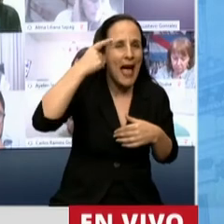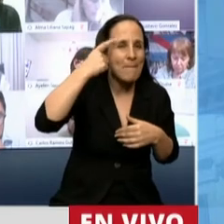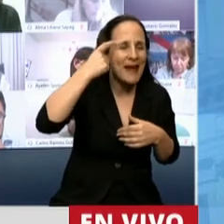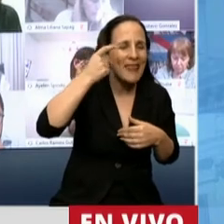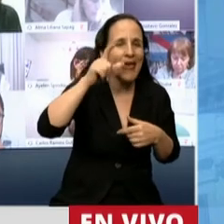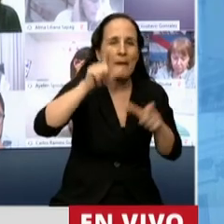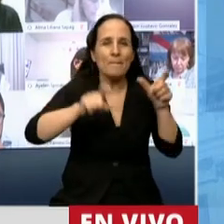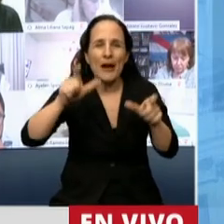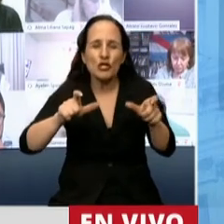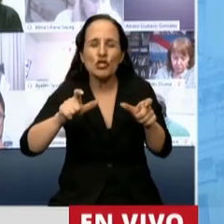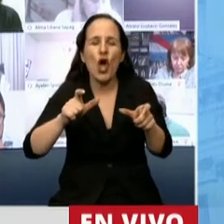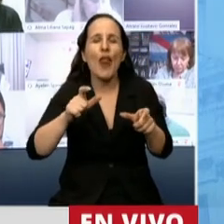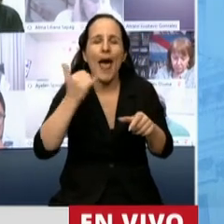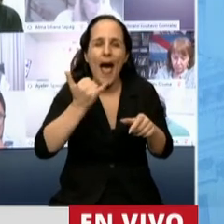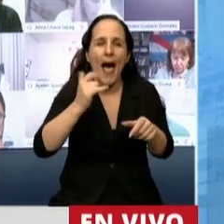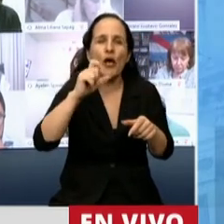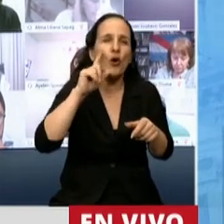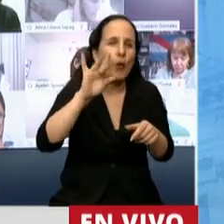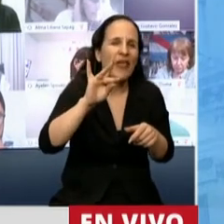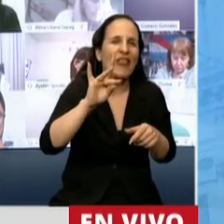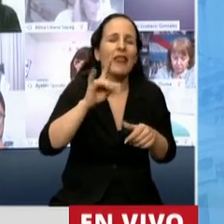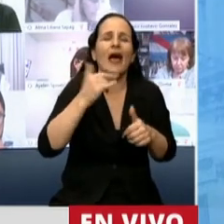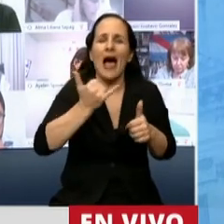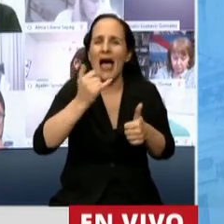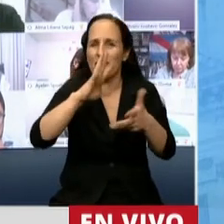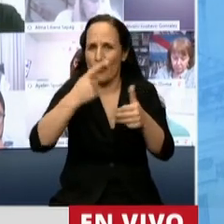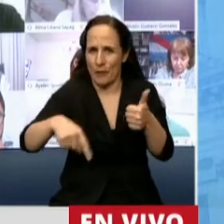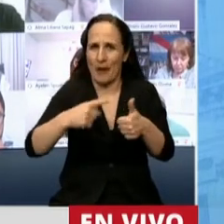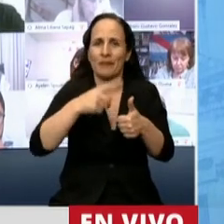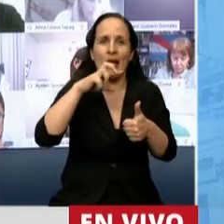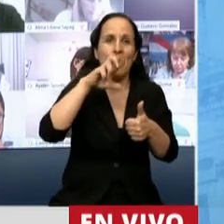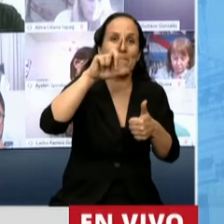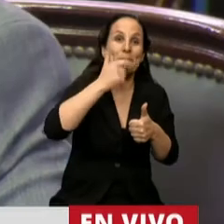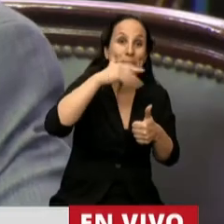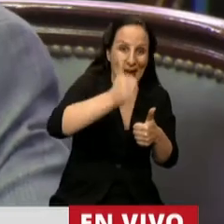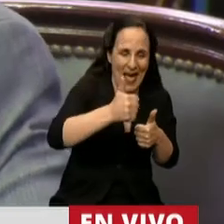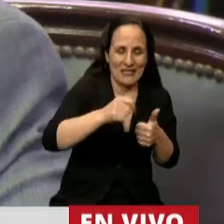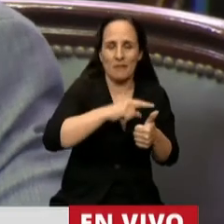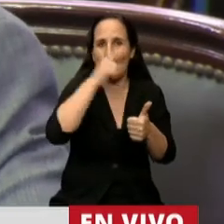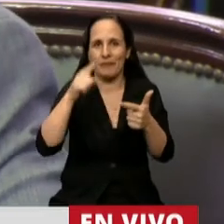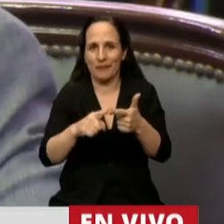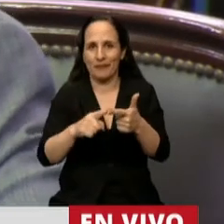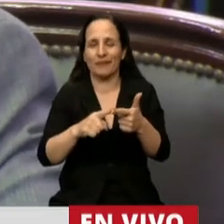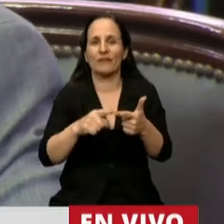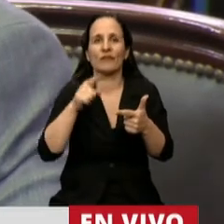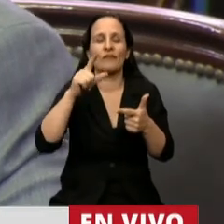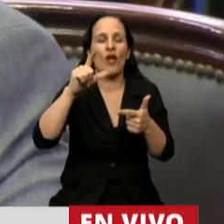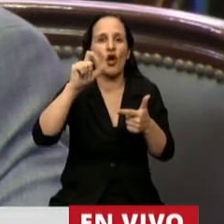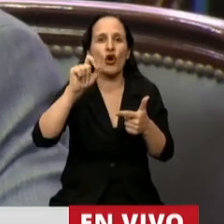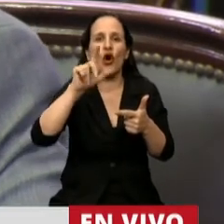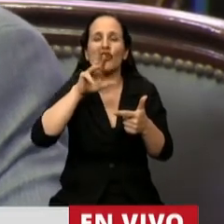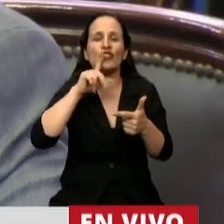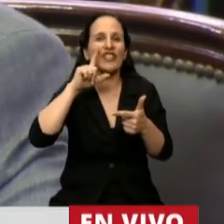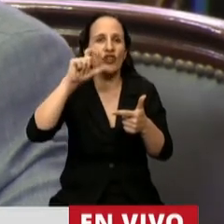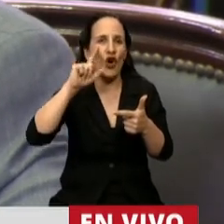pacientes. Tenemos los corticoides, tenemos el plasma, tenemos la investigación sobre el suero hiperinmune también